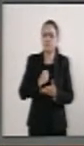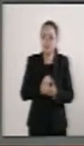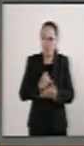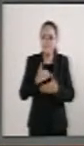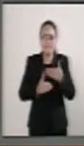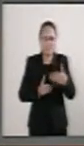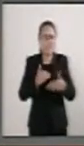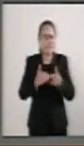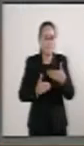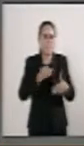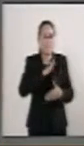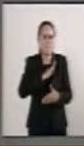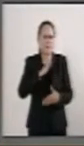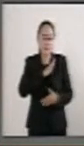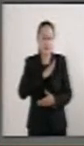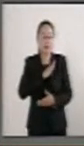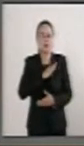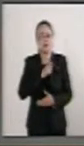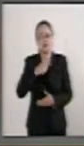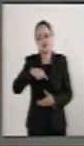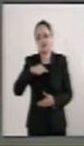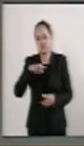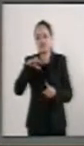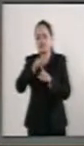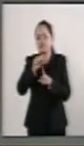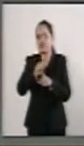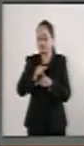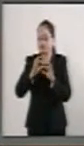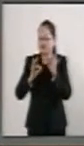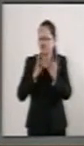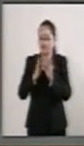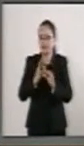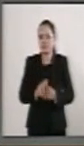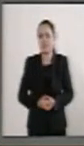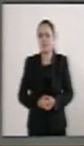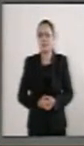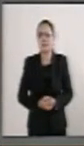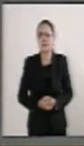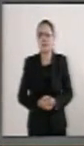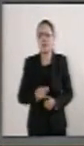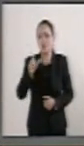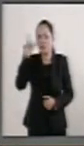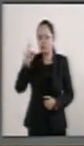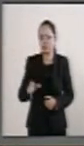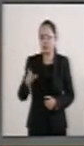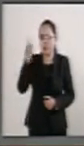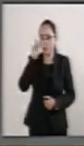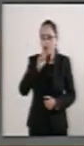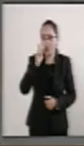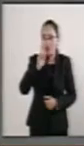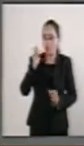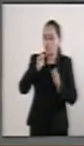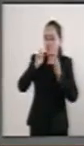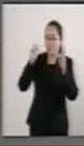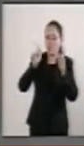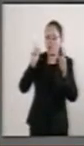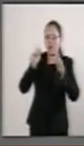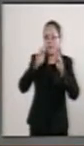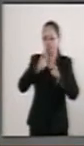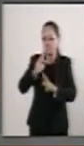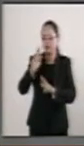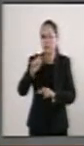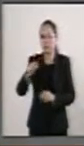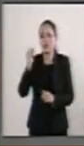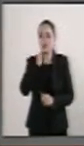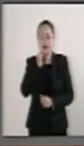insistencia, se pueden hacer las cosas y muy bien. Eres una mujer extraordinaria, has sido una gran senadora,